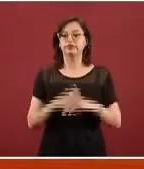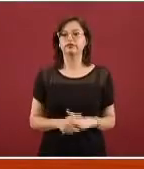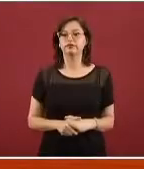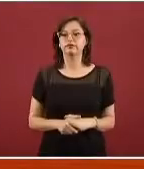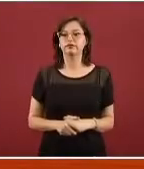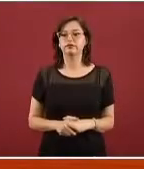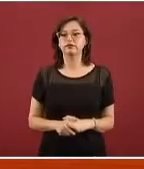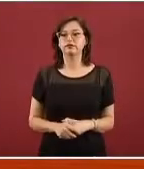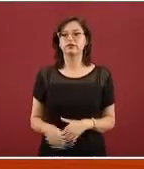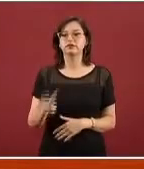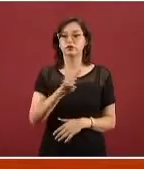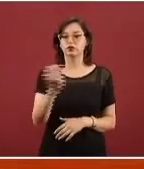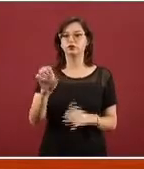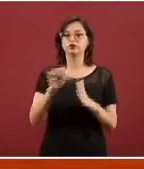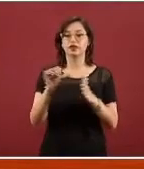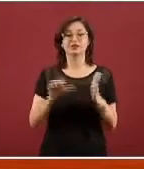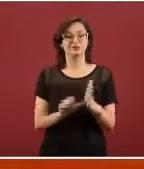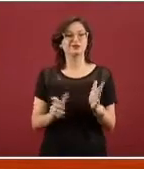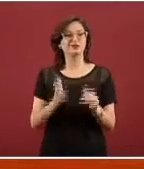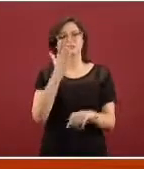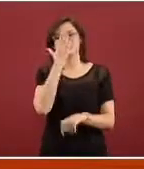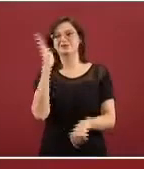Son 400 y tantos. Bueno,